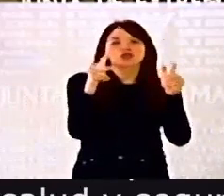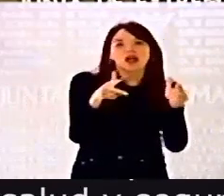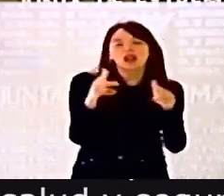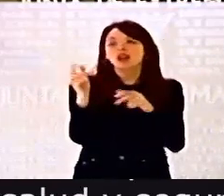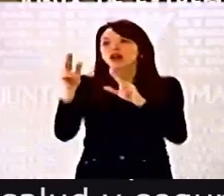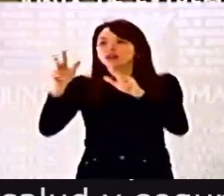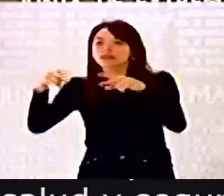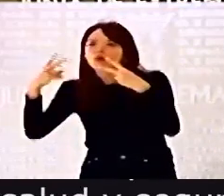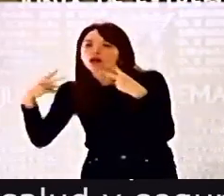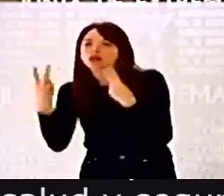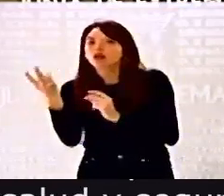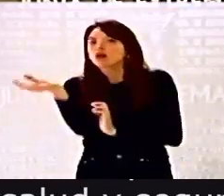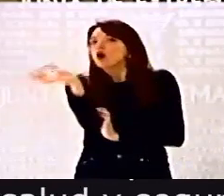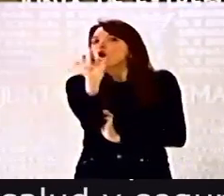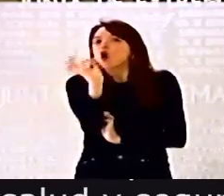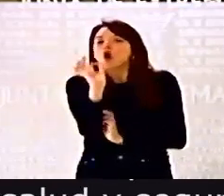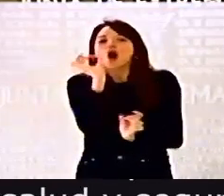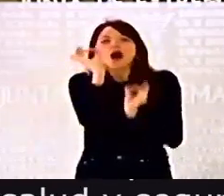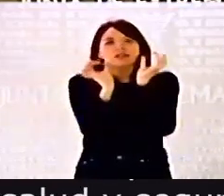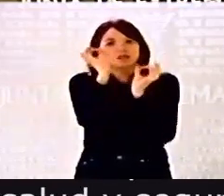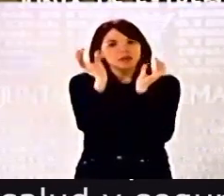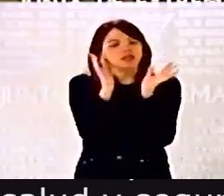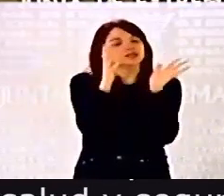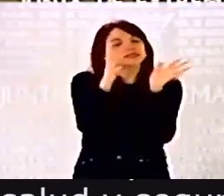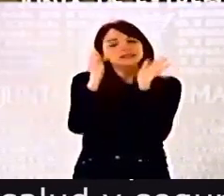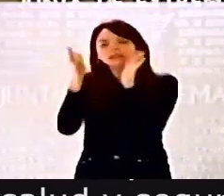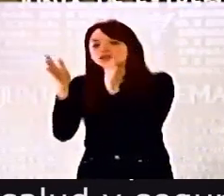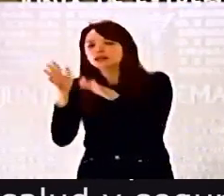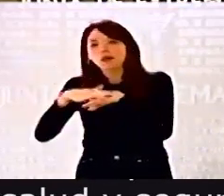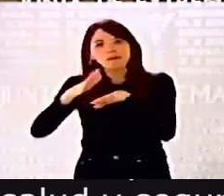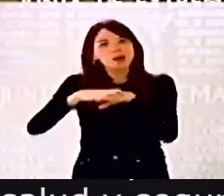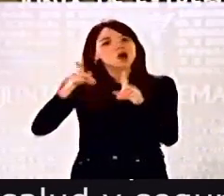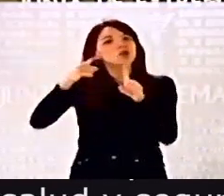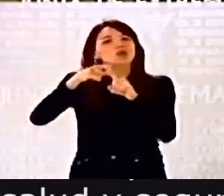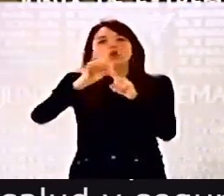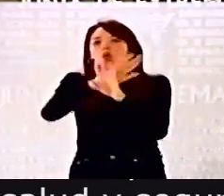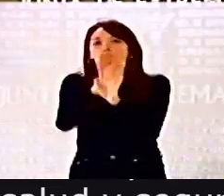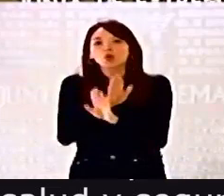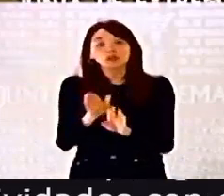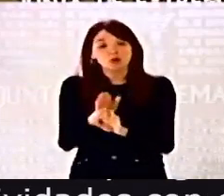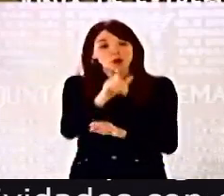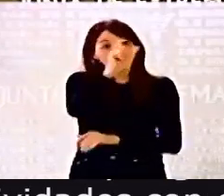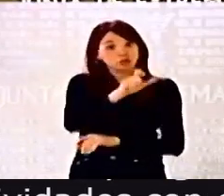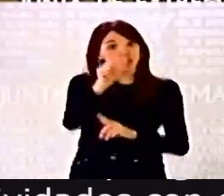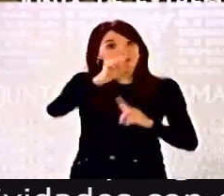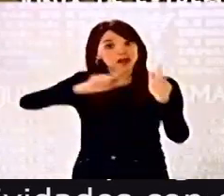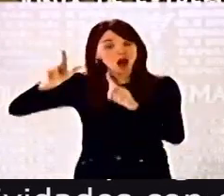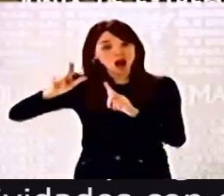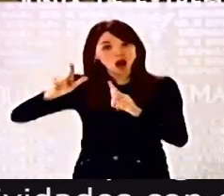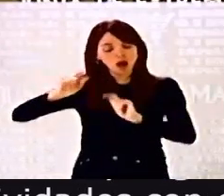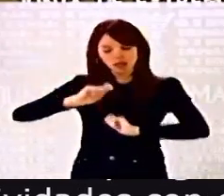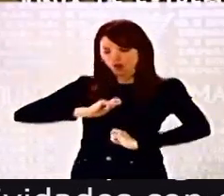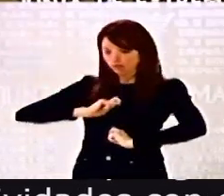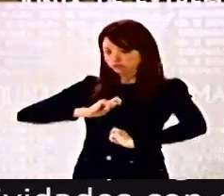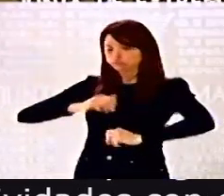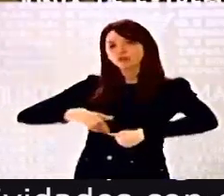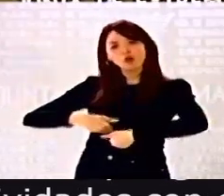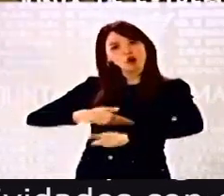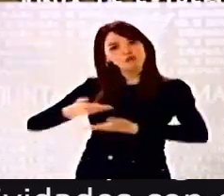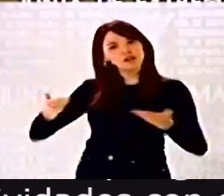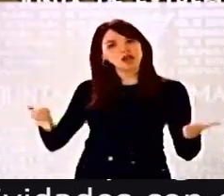restauración y actividades, con el fin de que el viajero tenga la máxima seguridad y la máxima confianza. Con este